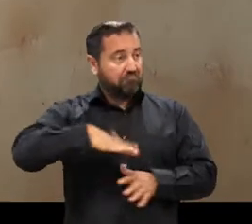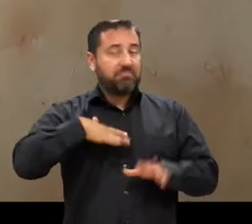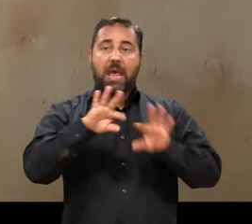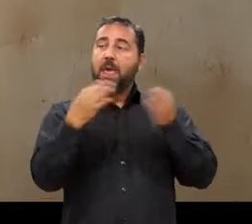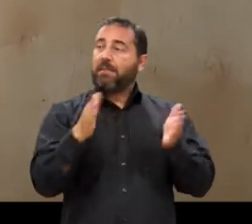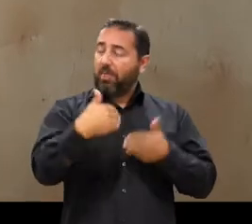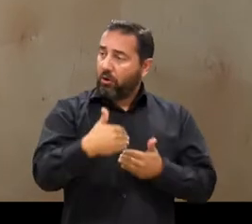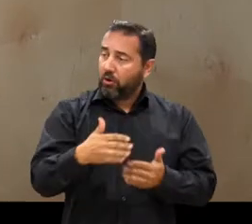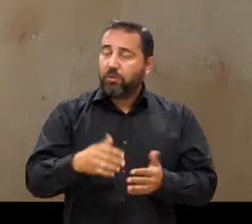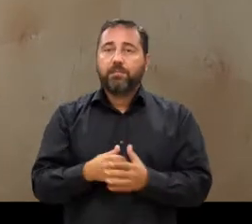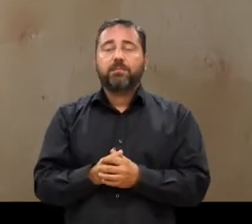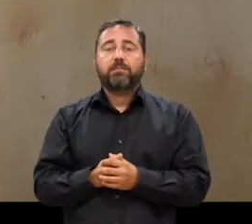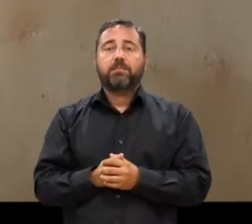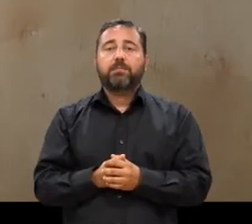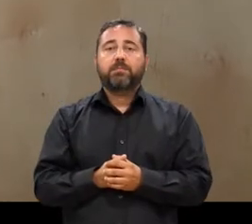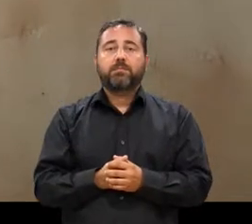habitación.